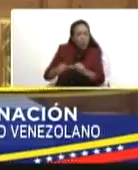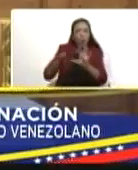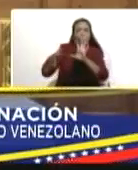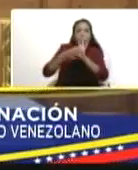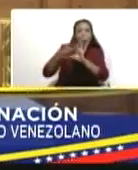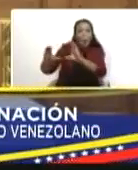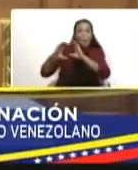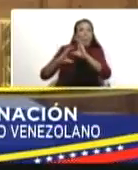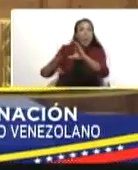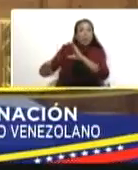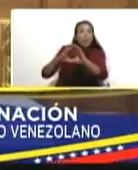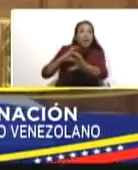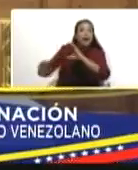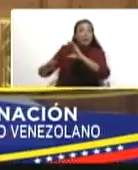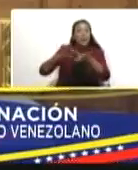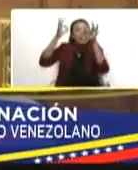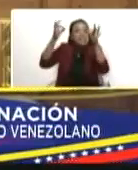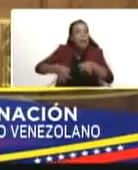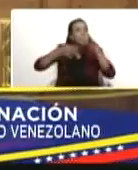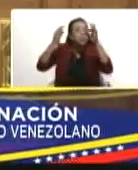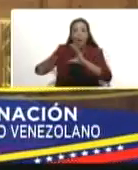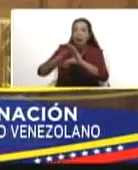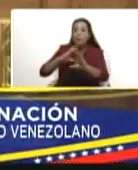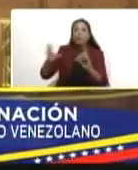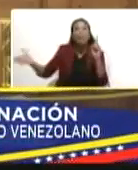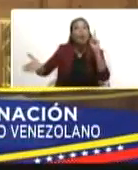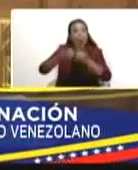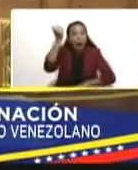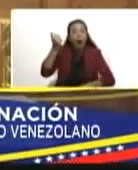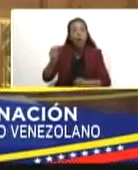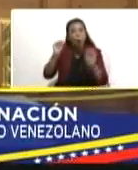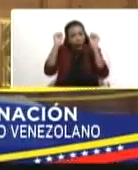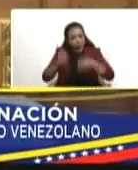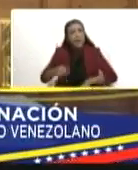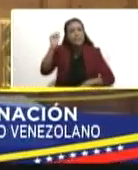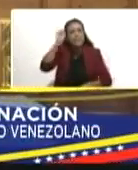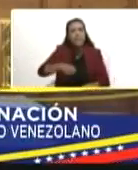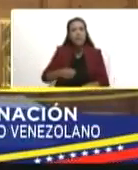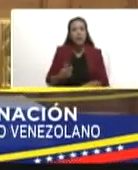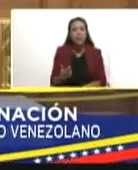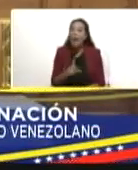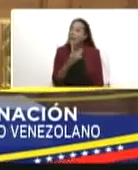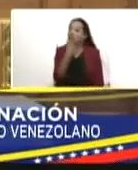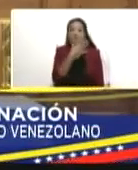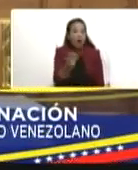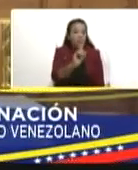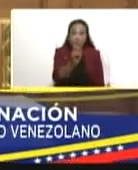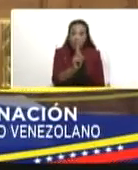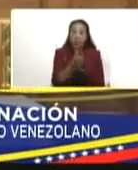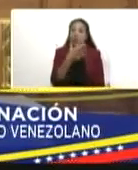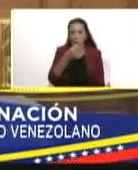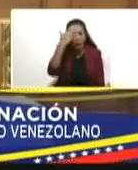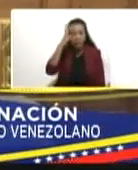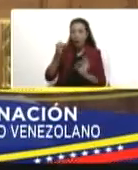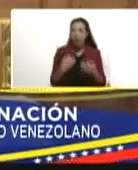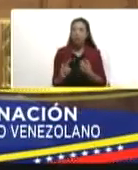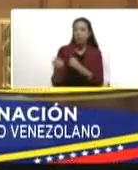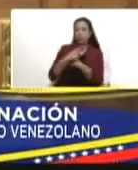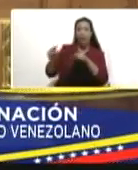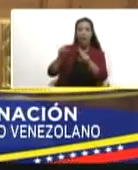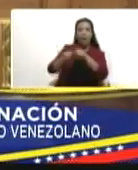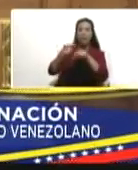sobre nosotros tenemos que lograrlo Yo sé que no es fácil a nadie le gusta que lo